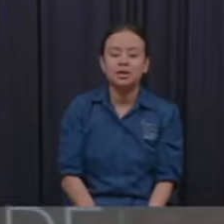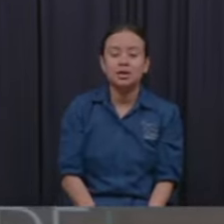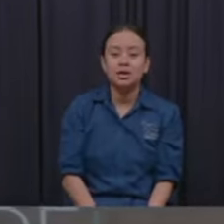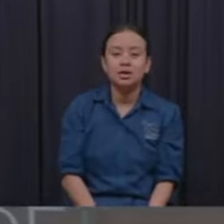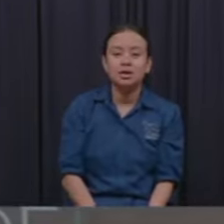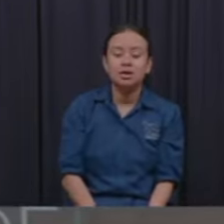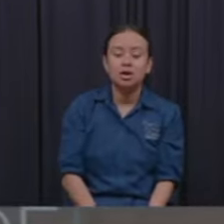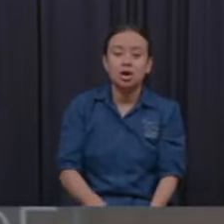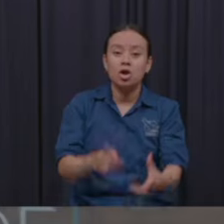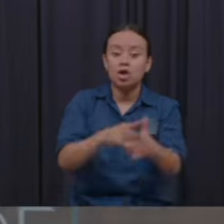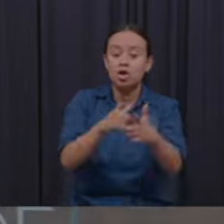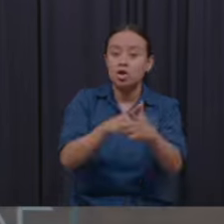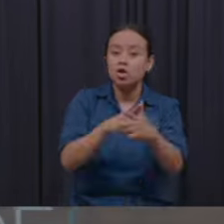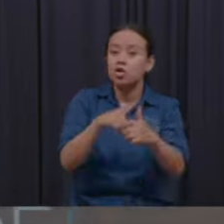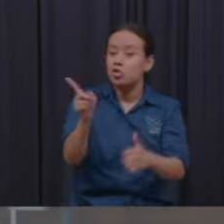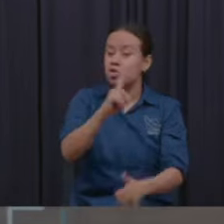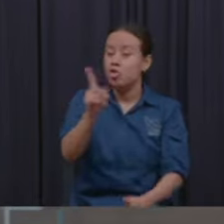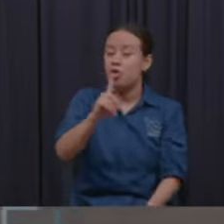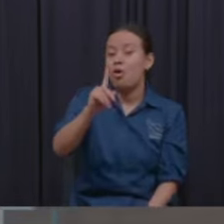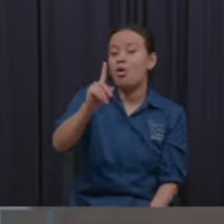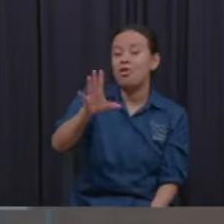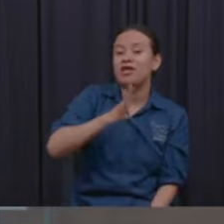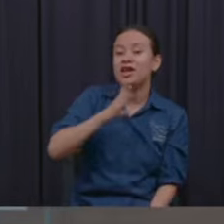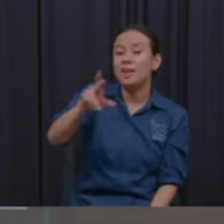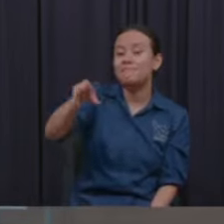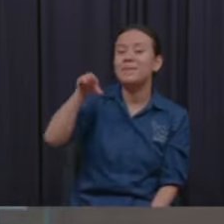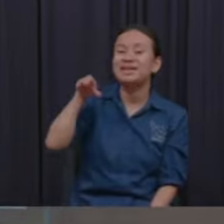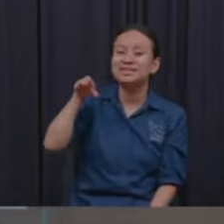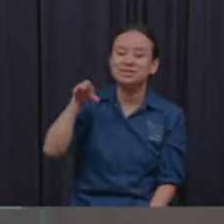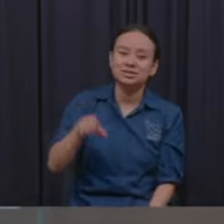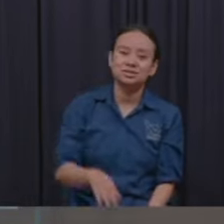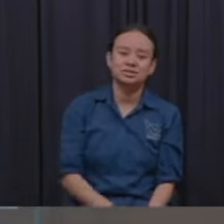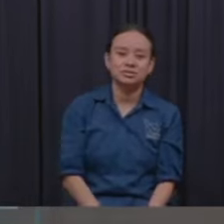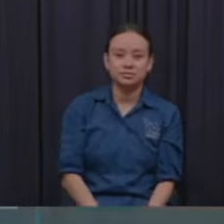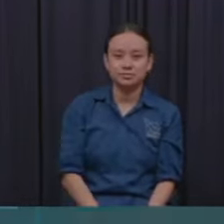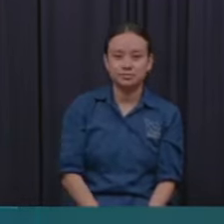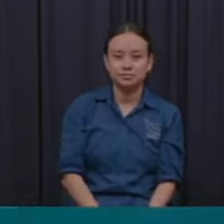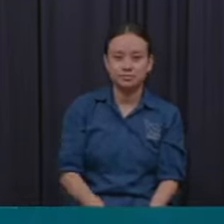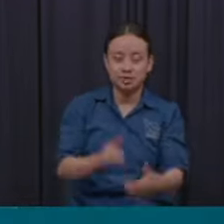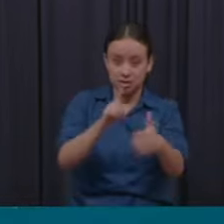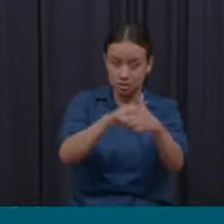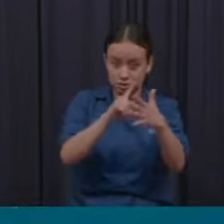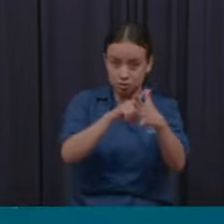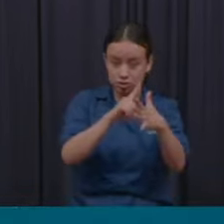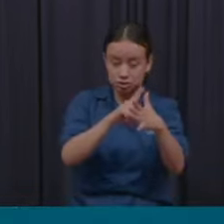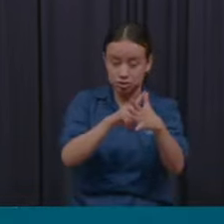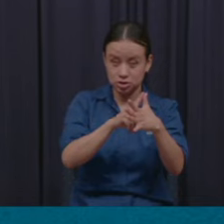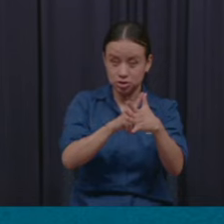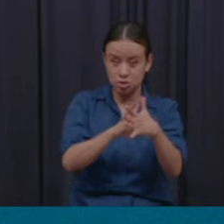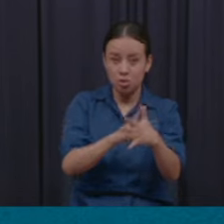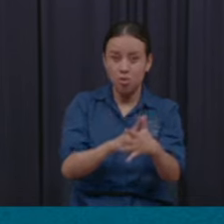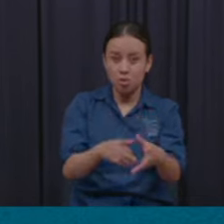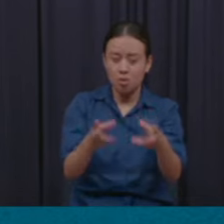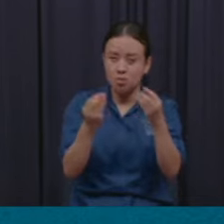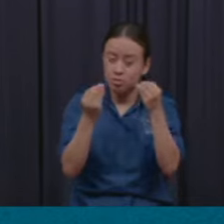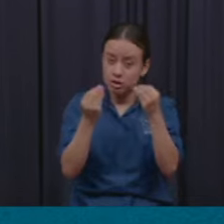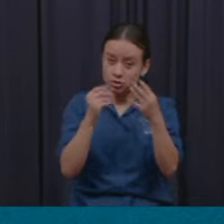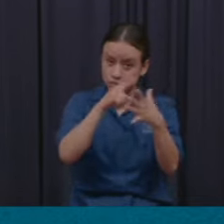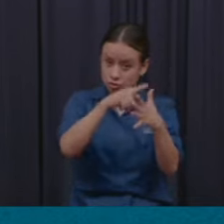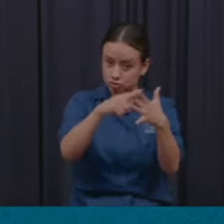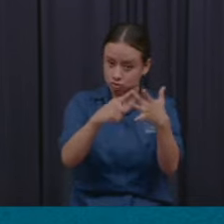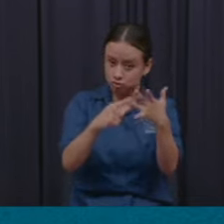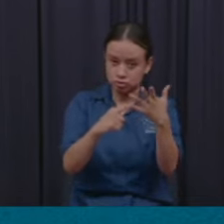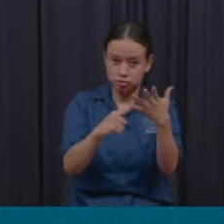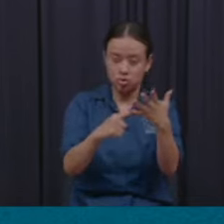Ausencia de paz. Estamos diciendo así, síntomas que pueden manifestar que hay una contaminación en la casa.